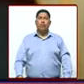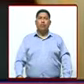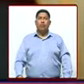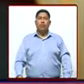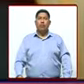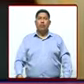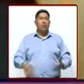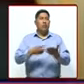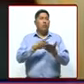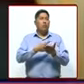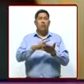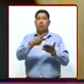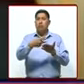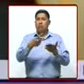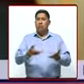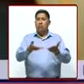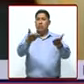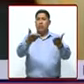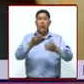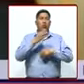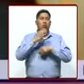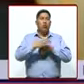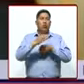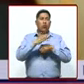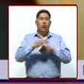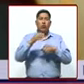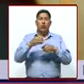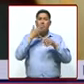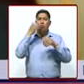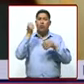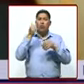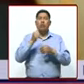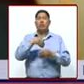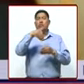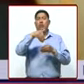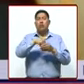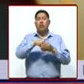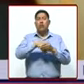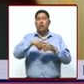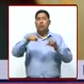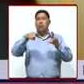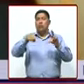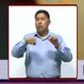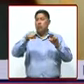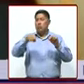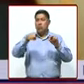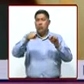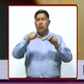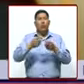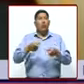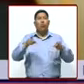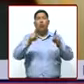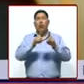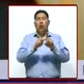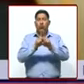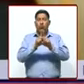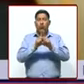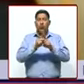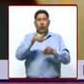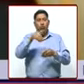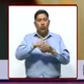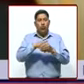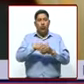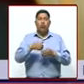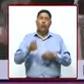Planteo convocatoria a un referéndum en la fecha en la que se desarrollen las elecciones judiciales sobre